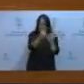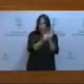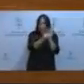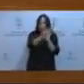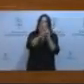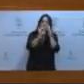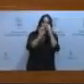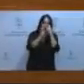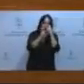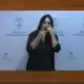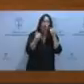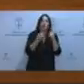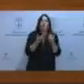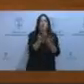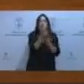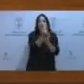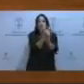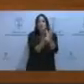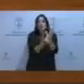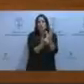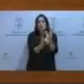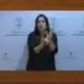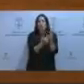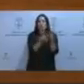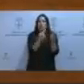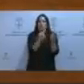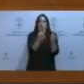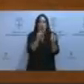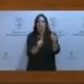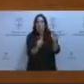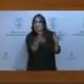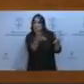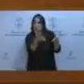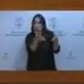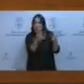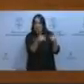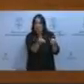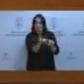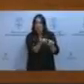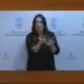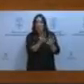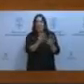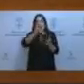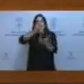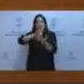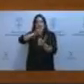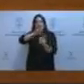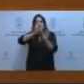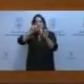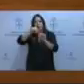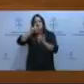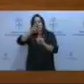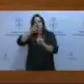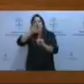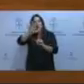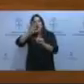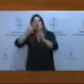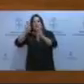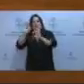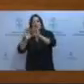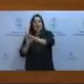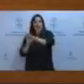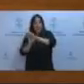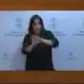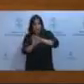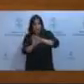pedido datos a la patronal del sector y no varía mucho del que tenemos hoy. Mientras que el centro tiene el 36,3 y el 57% restante